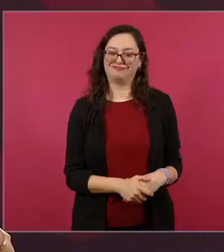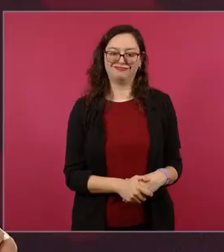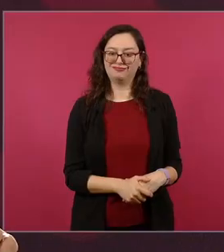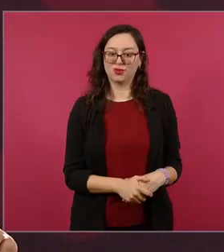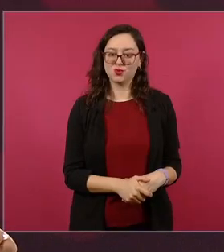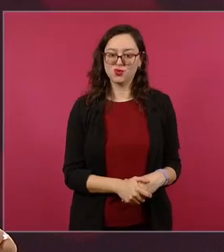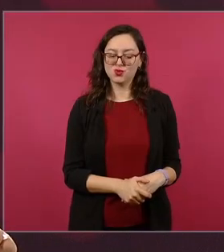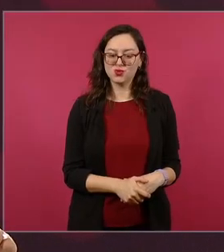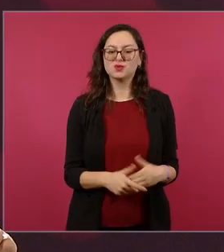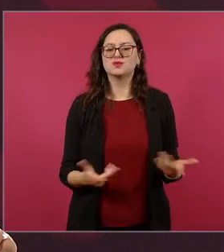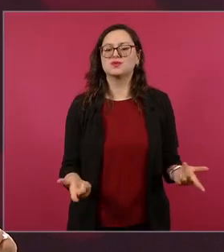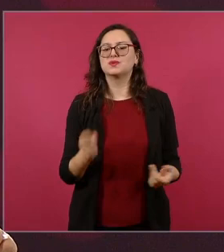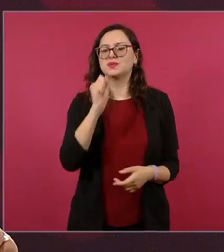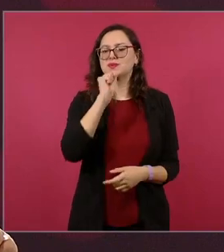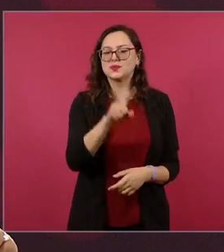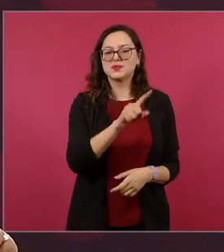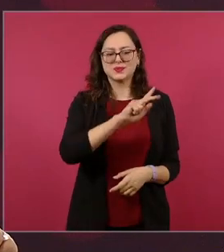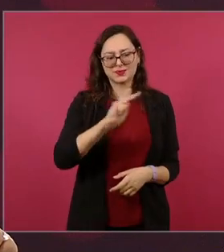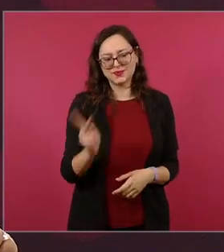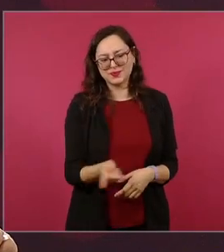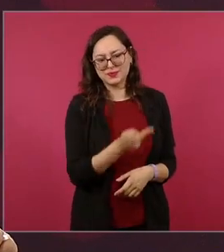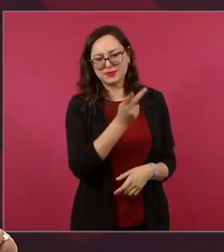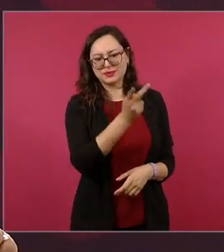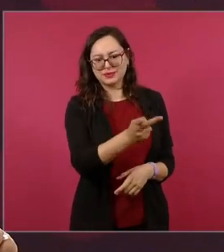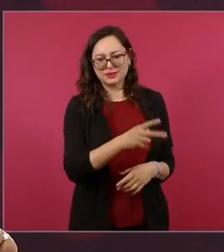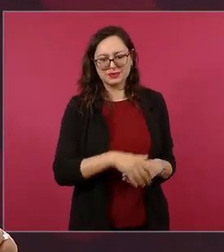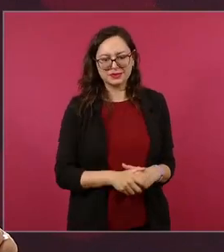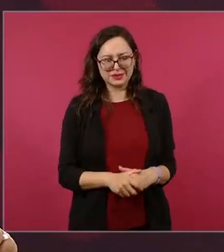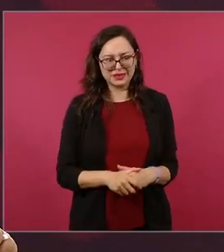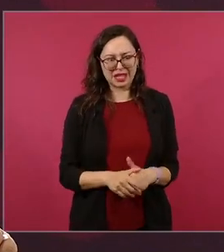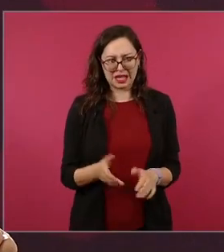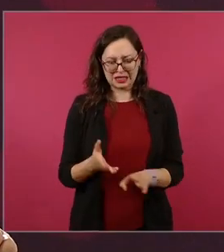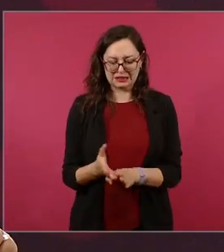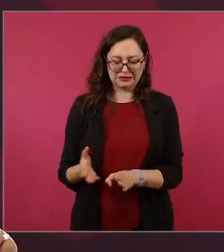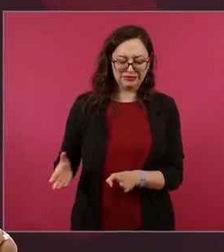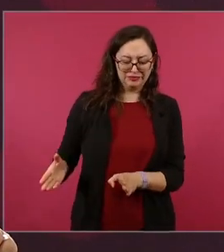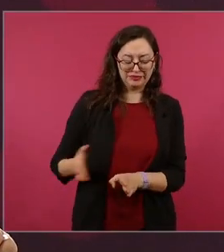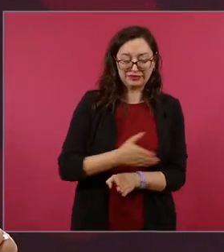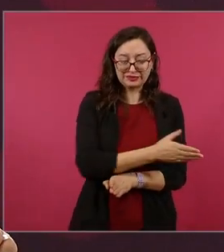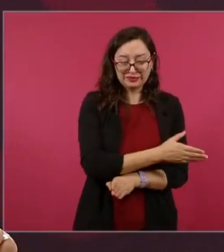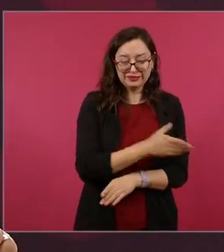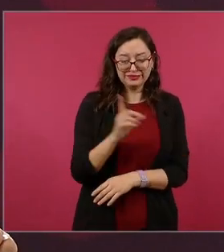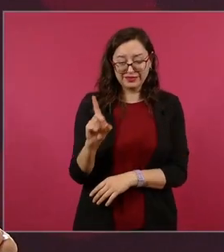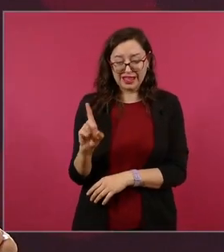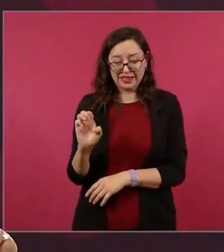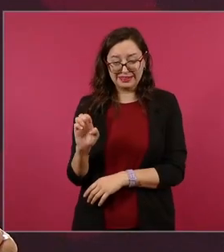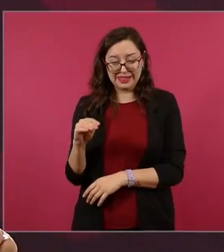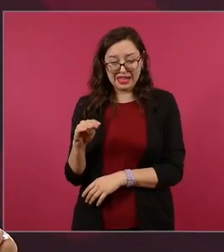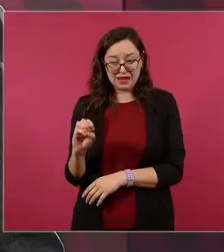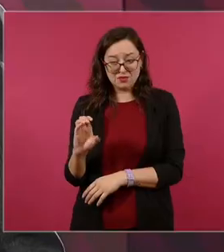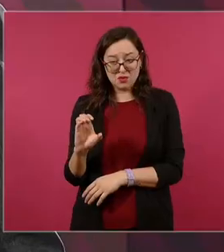preguntarnos si realmente había democracia en el país?